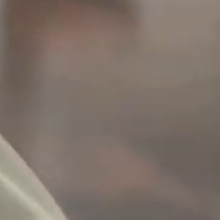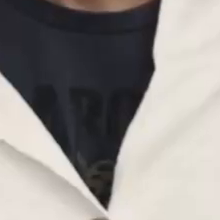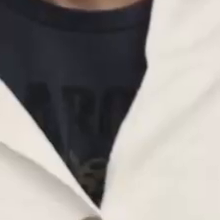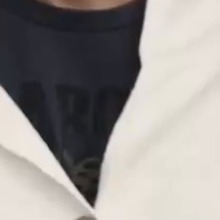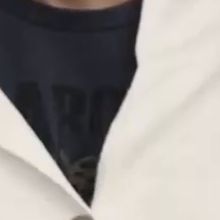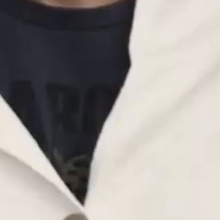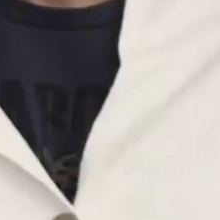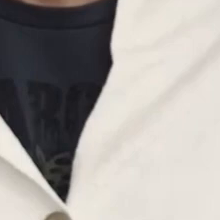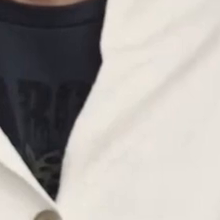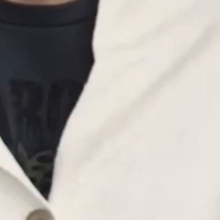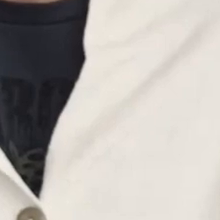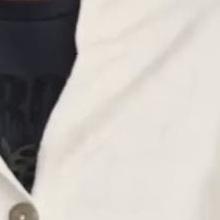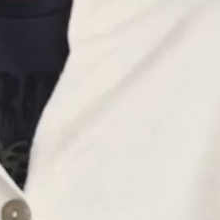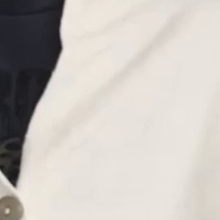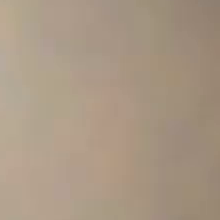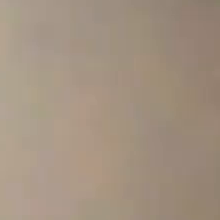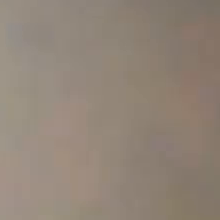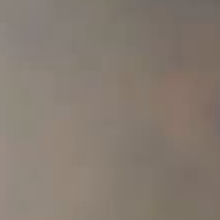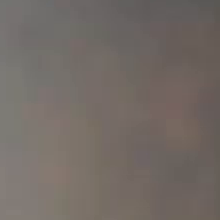meditación